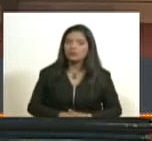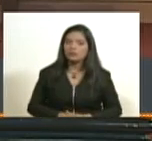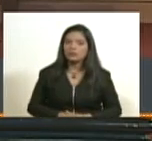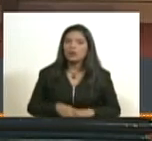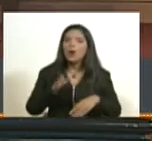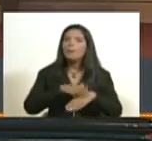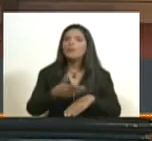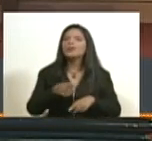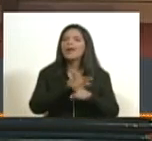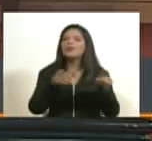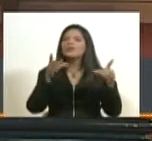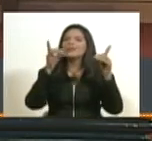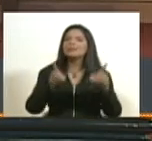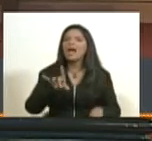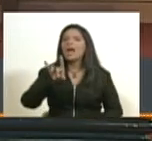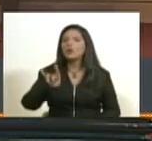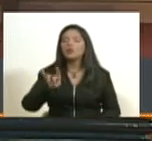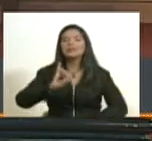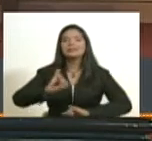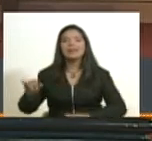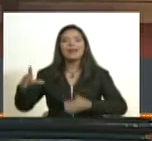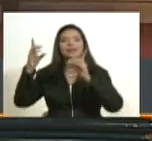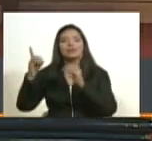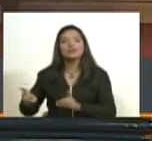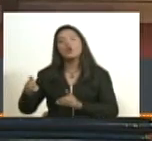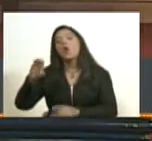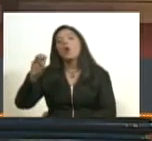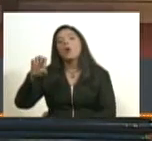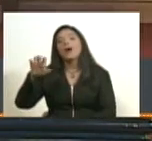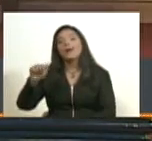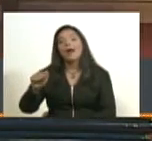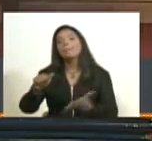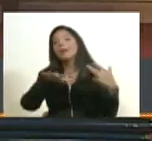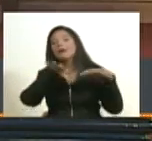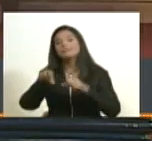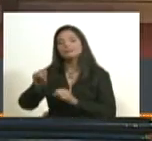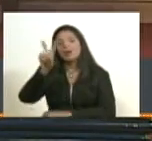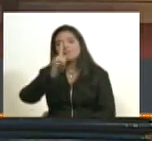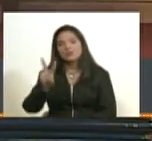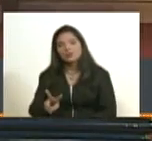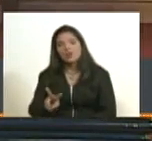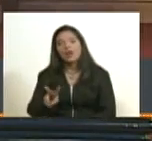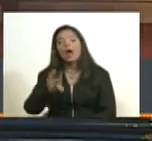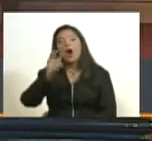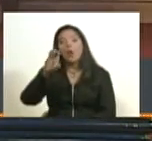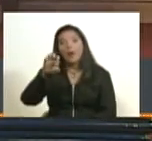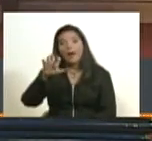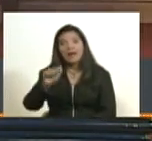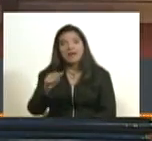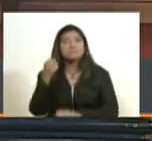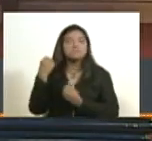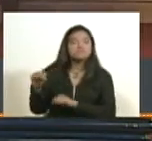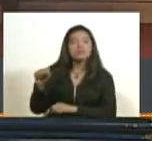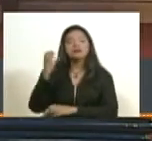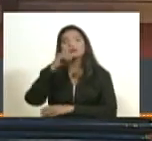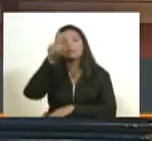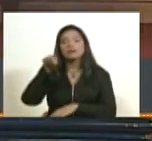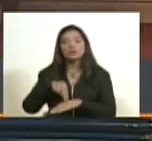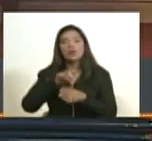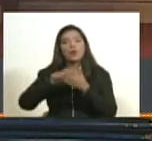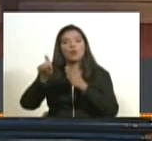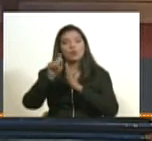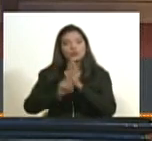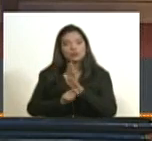Porque ellos decían que el lunes salía la resolución para intervenir Venezuela y que la OEA iba a desconocer la Asamblea Nacional